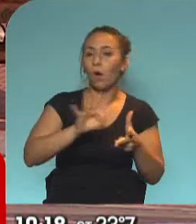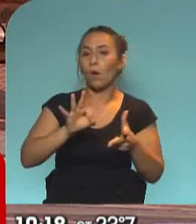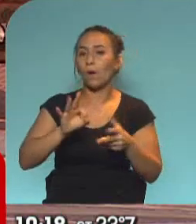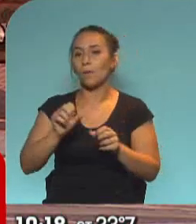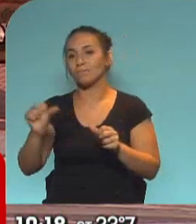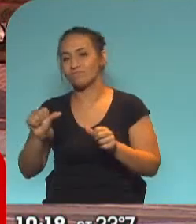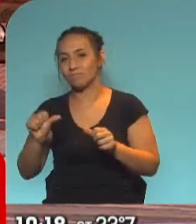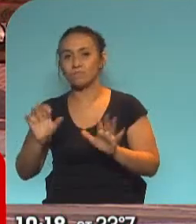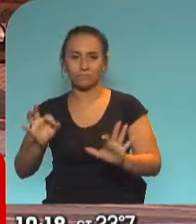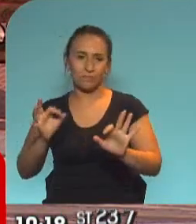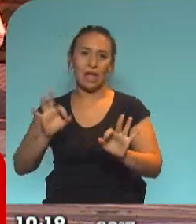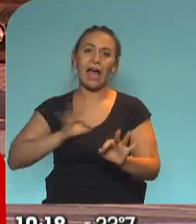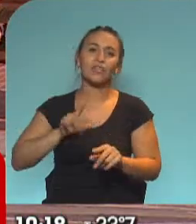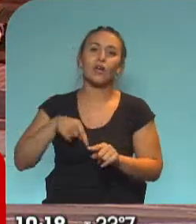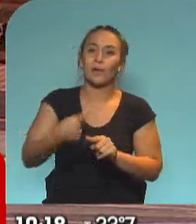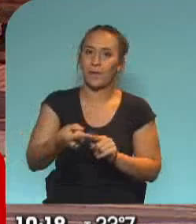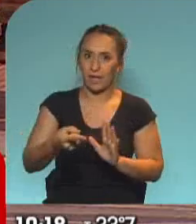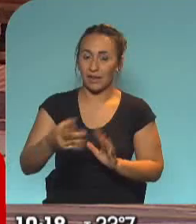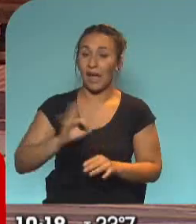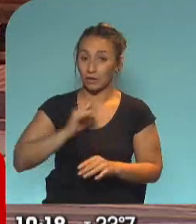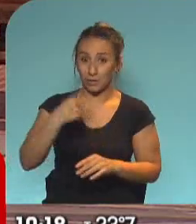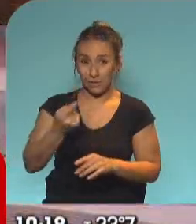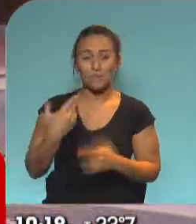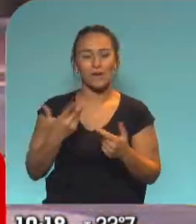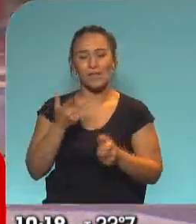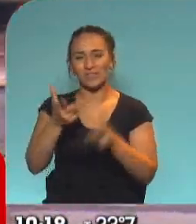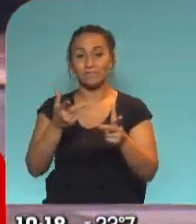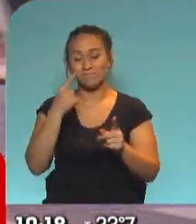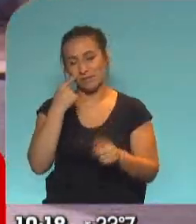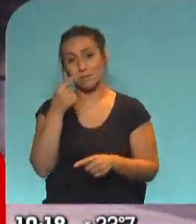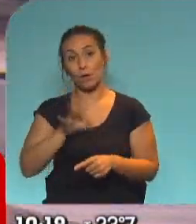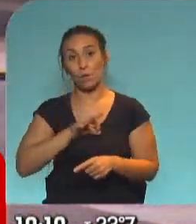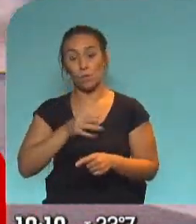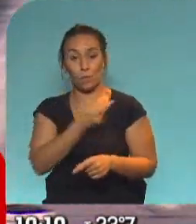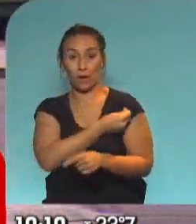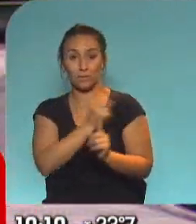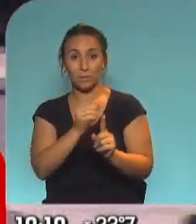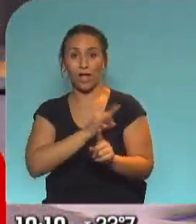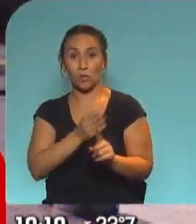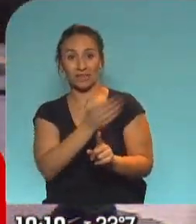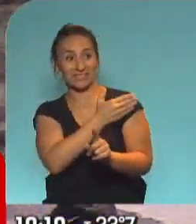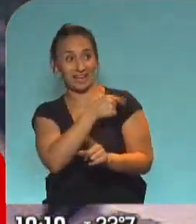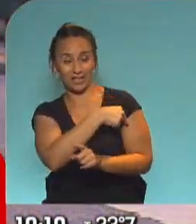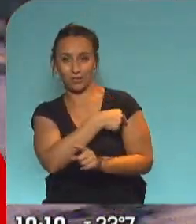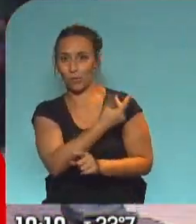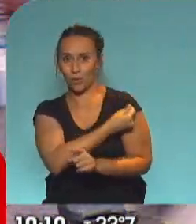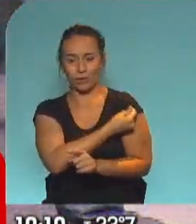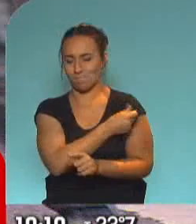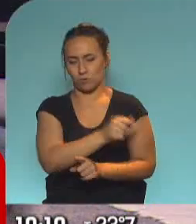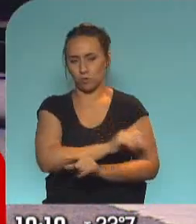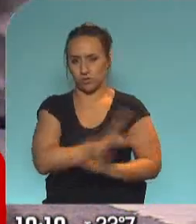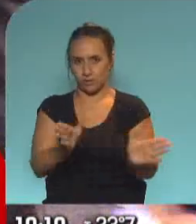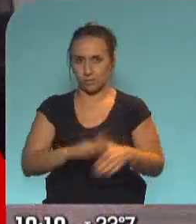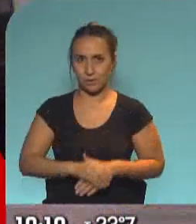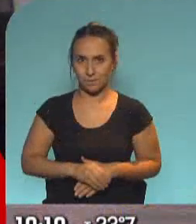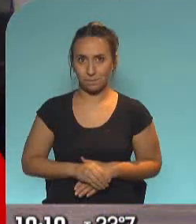viene. ¿Sí? El año que viene podría hablarle y decir, mire, las vacunas de este año, las del año pasado no sirven. Ahí hay que